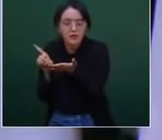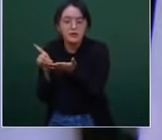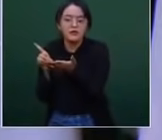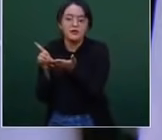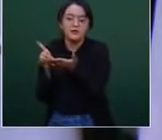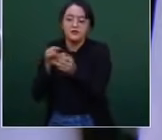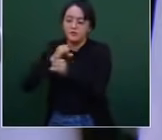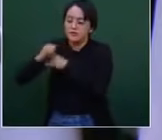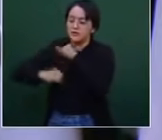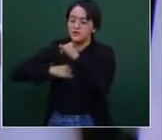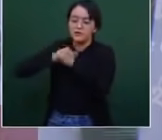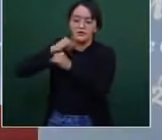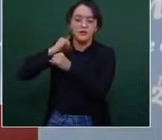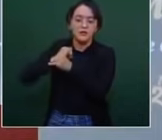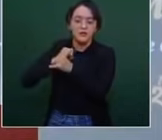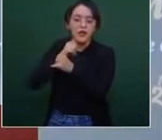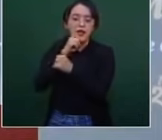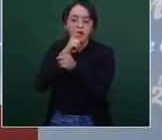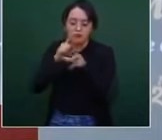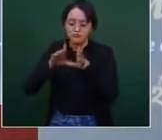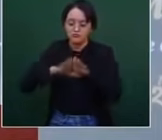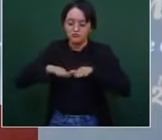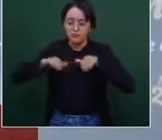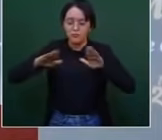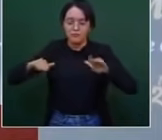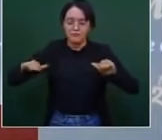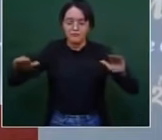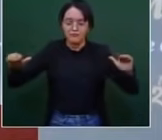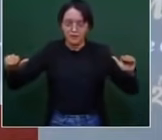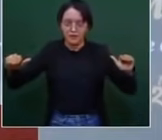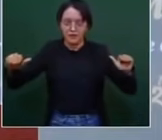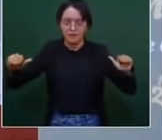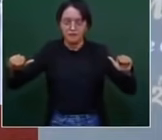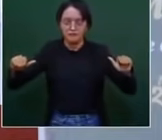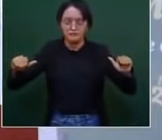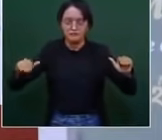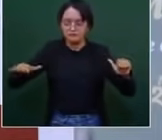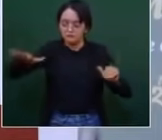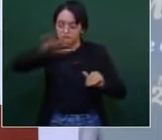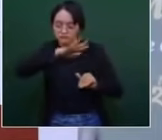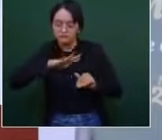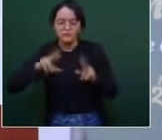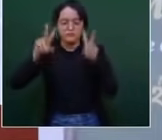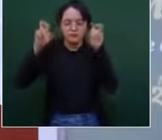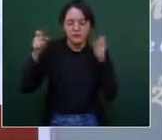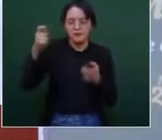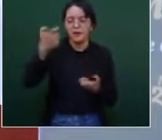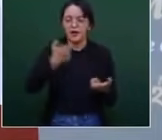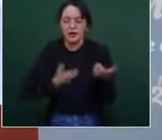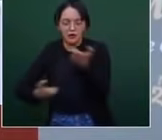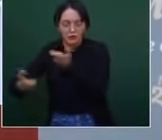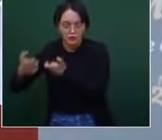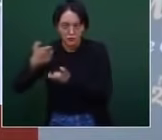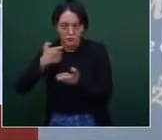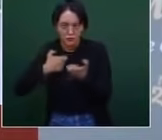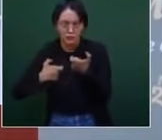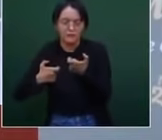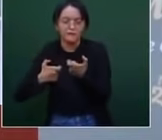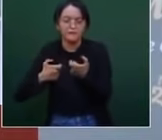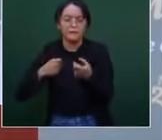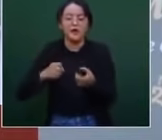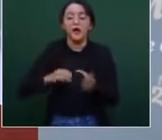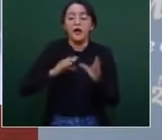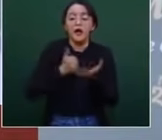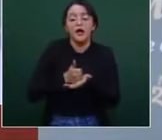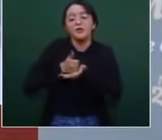internacional de las aguas en nuestro mar territorial y nuestra zona económica exclusiva,